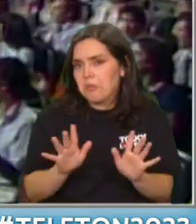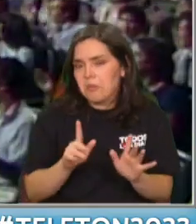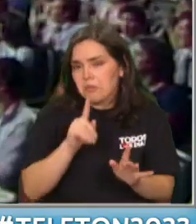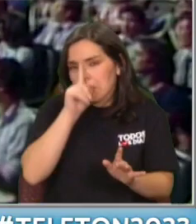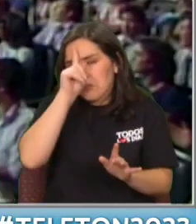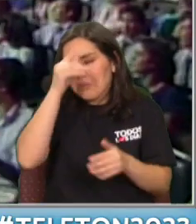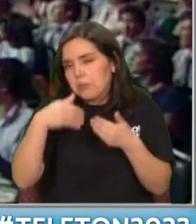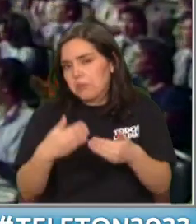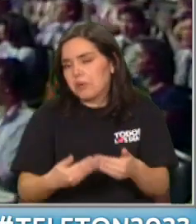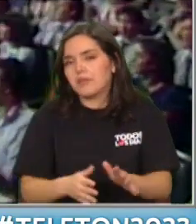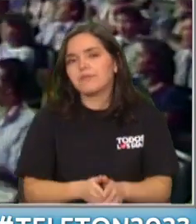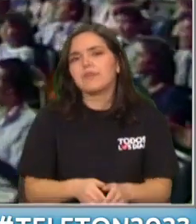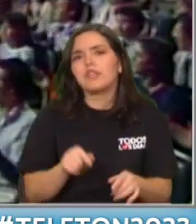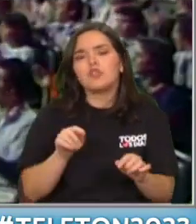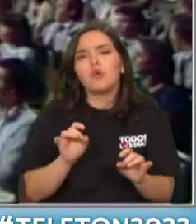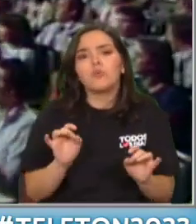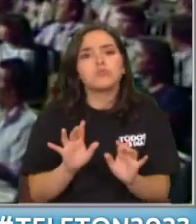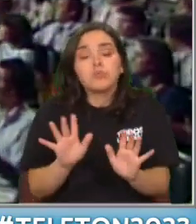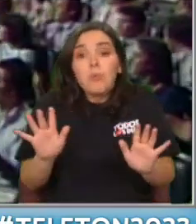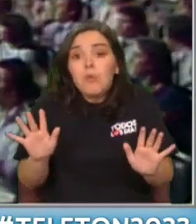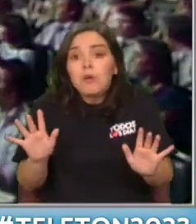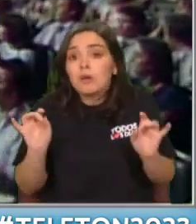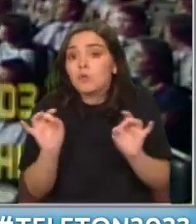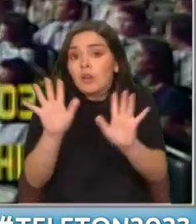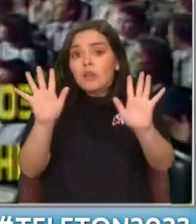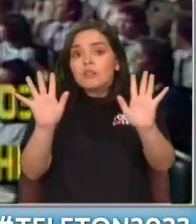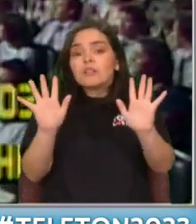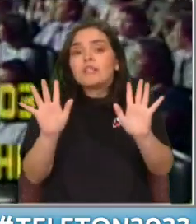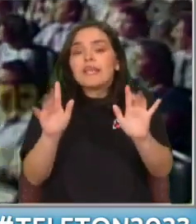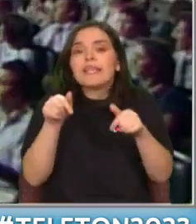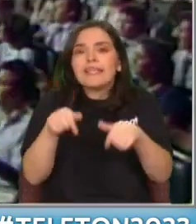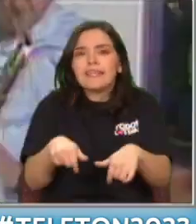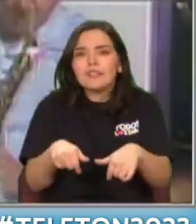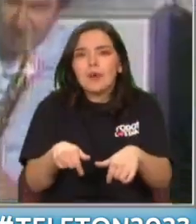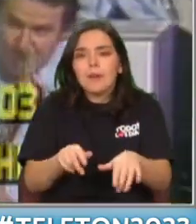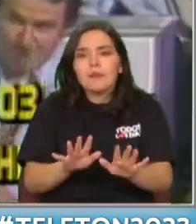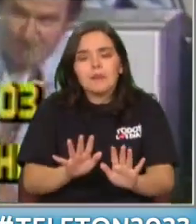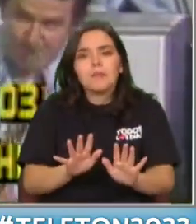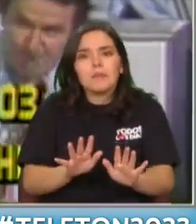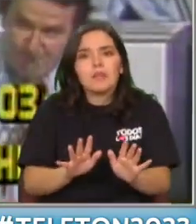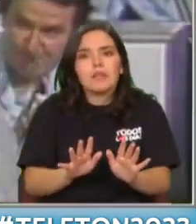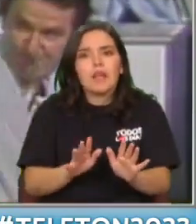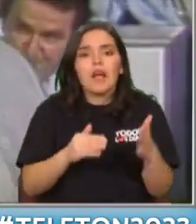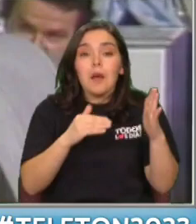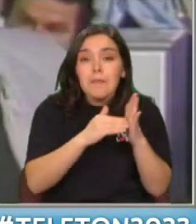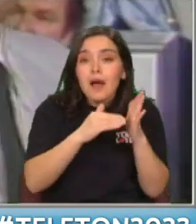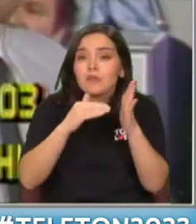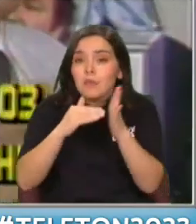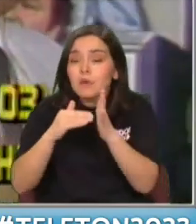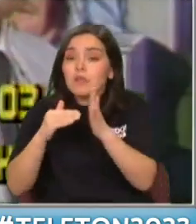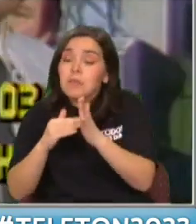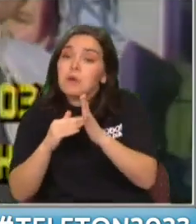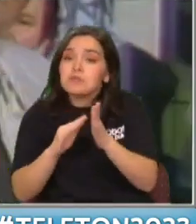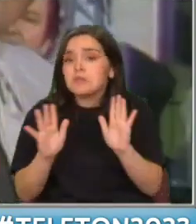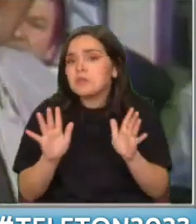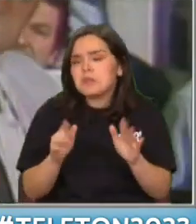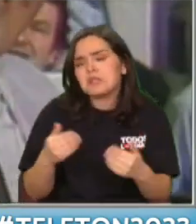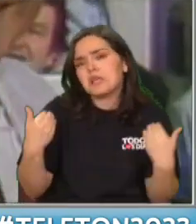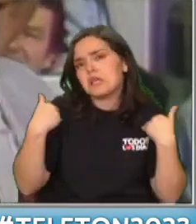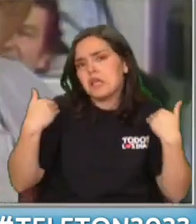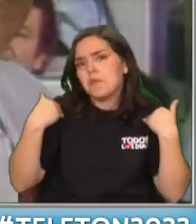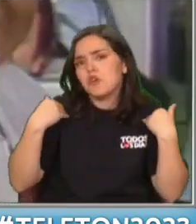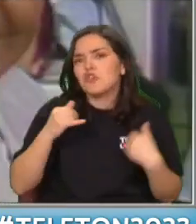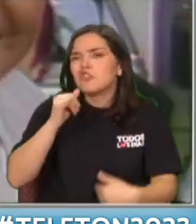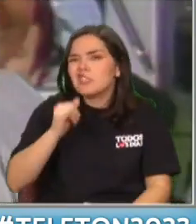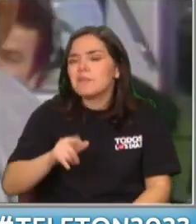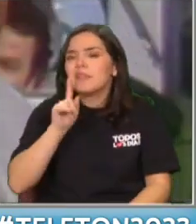swing. Y esto se dio como por casualidad. En estas esperas entre los comerciales, mientras ensayábamos, yo tenía siempre